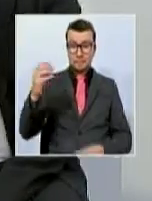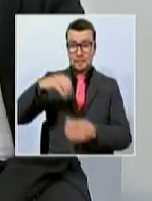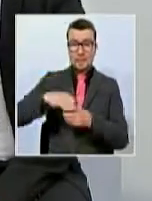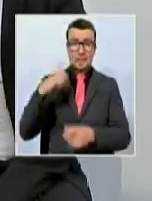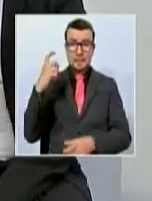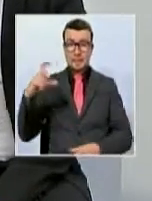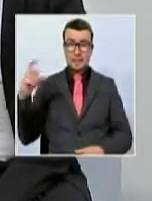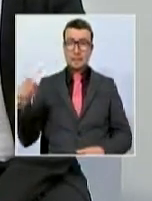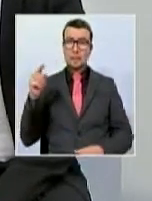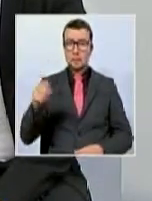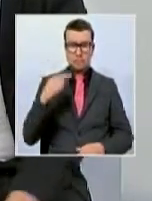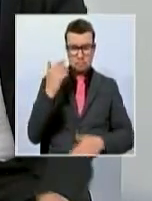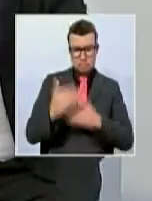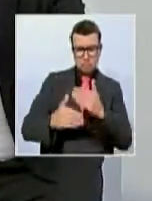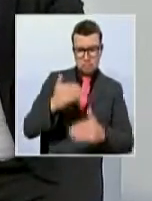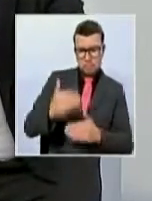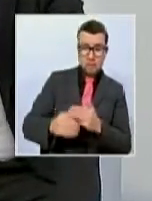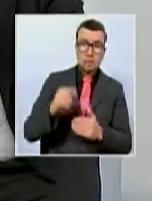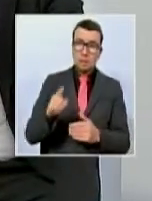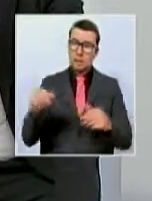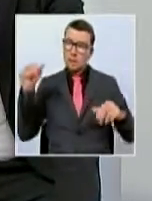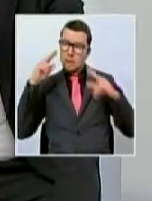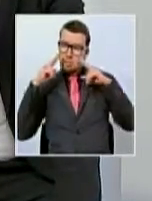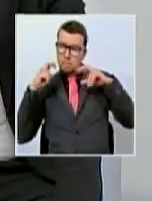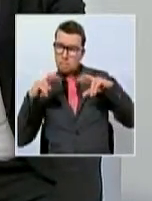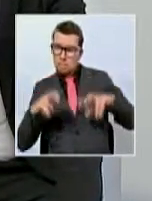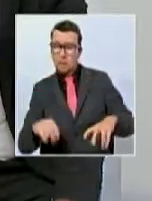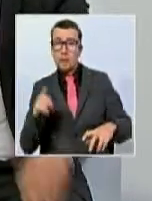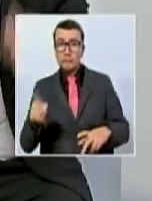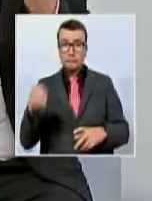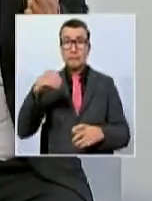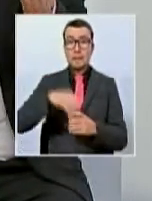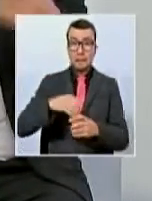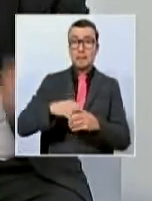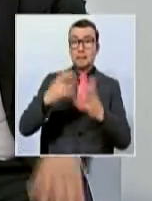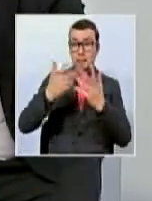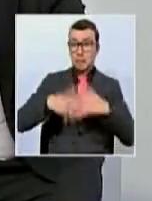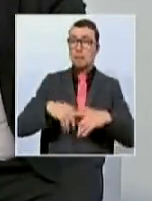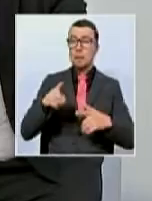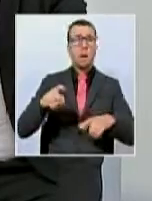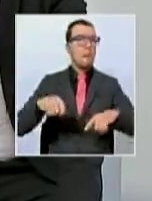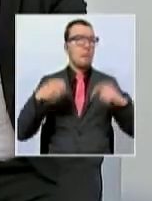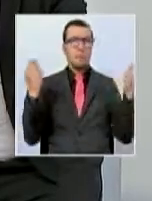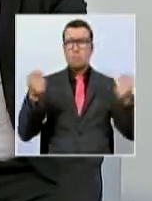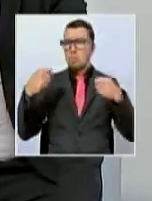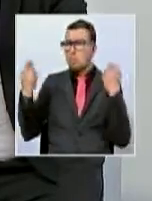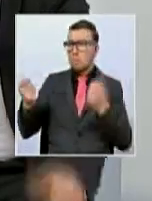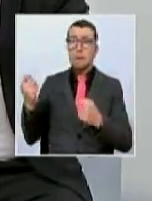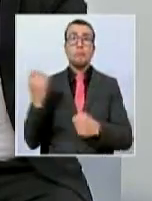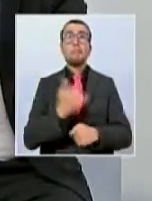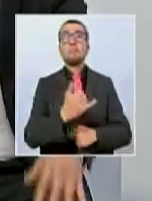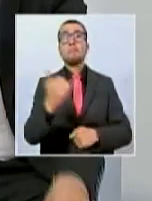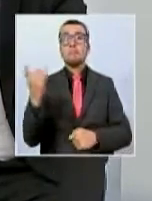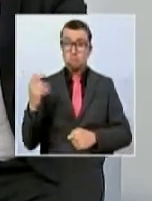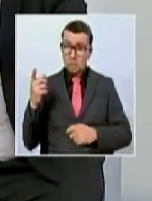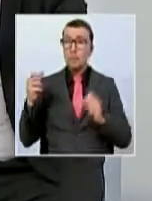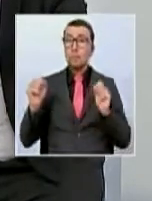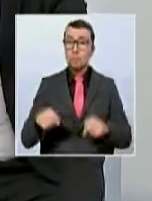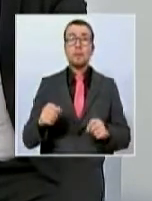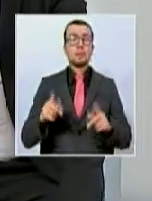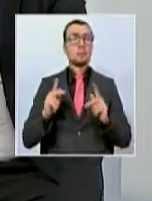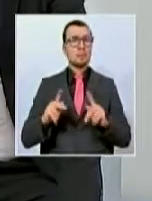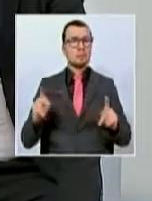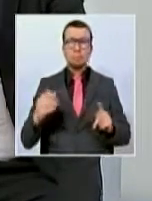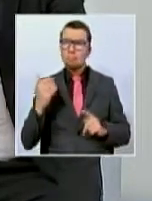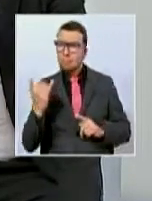liderando todo el proceso también de investigación en la industria para brindarle a sus consumidores, a sus pacientes, a las personas que